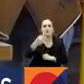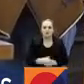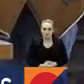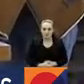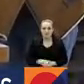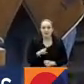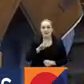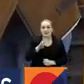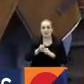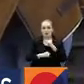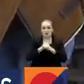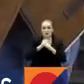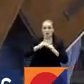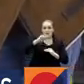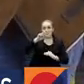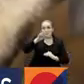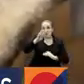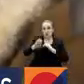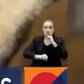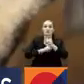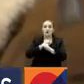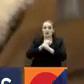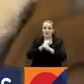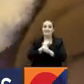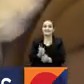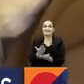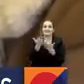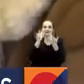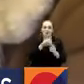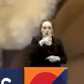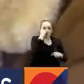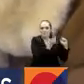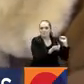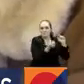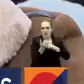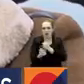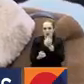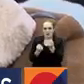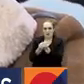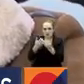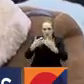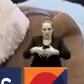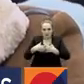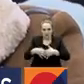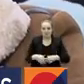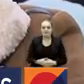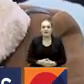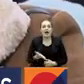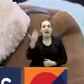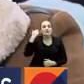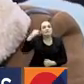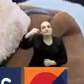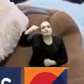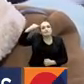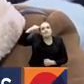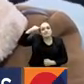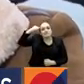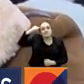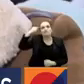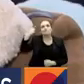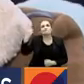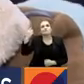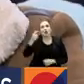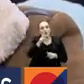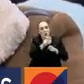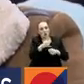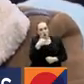18 a 28 años ha sido sinónimo de innovación y cambios en las empresas. Que cambiemos el chip, saquemos a los